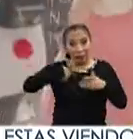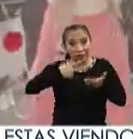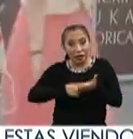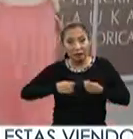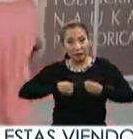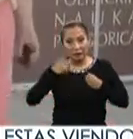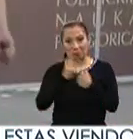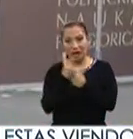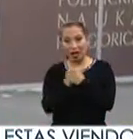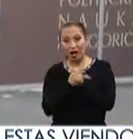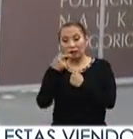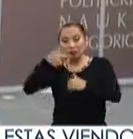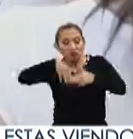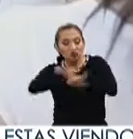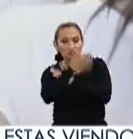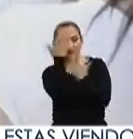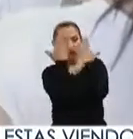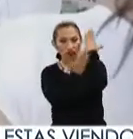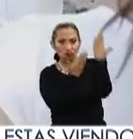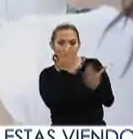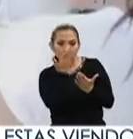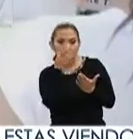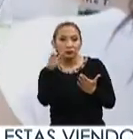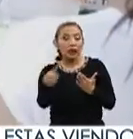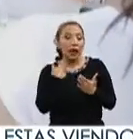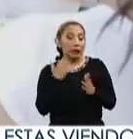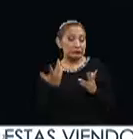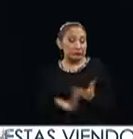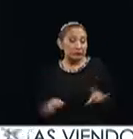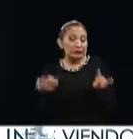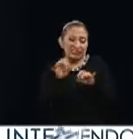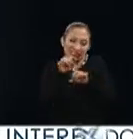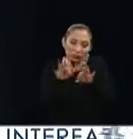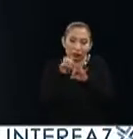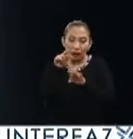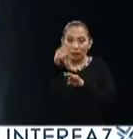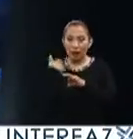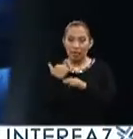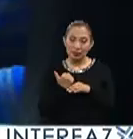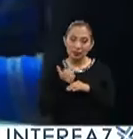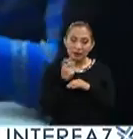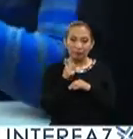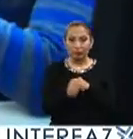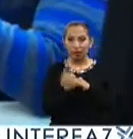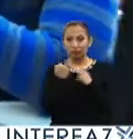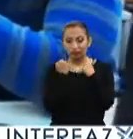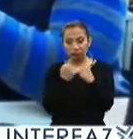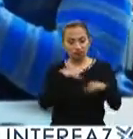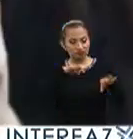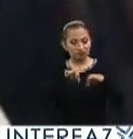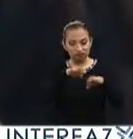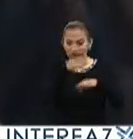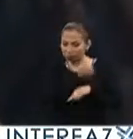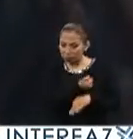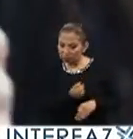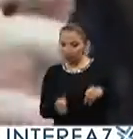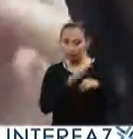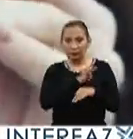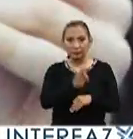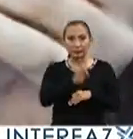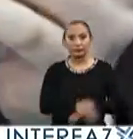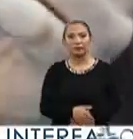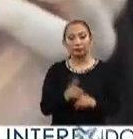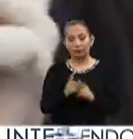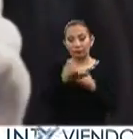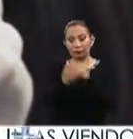población y su acceso a la educación es un factor clave para el aprovechamiento de fuerza laboral capacitada,